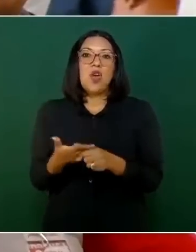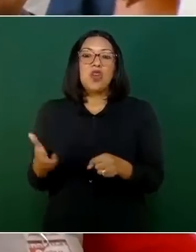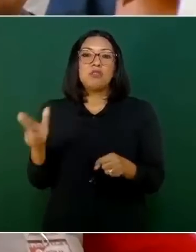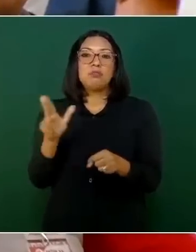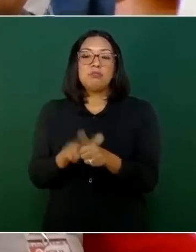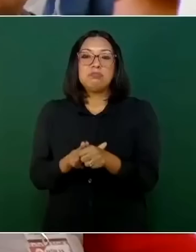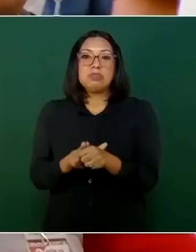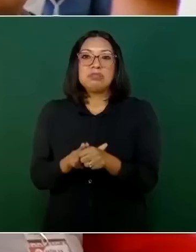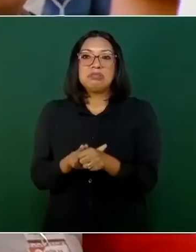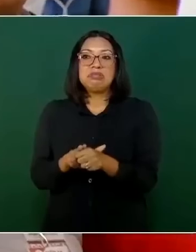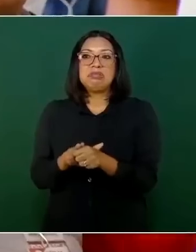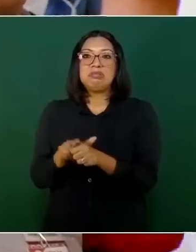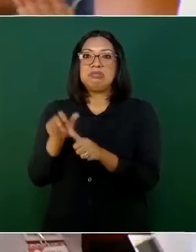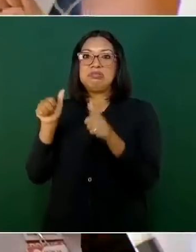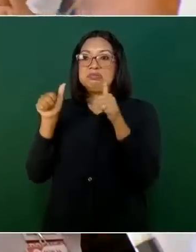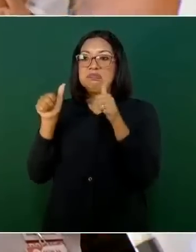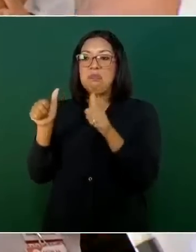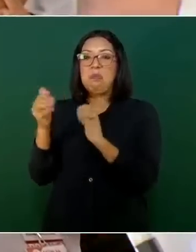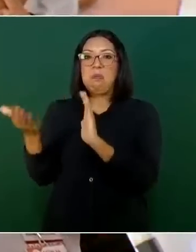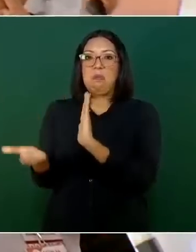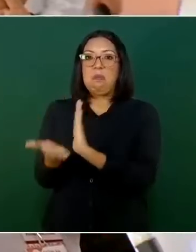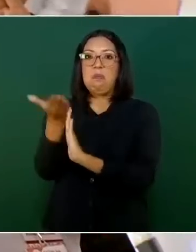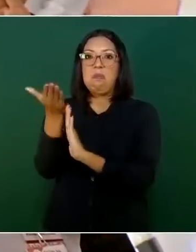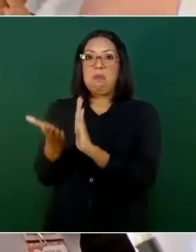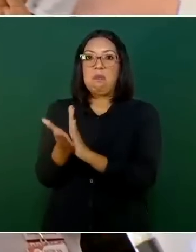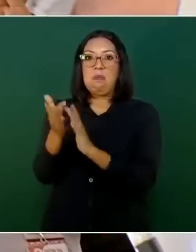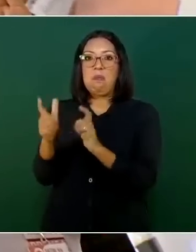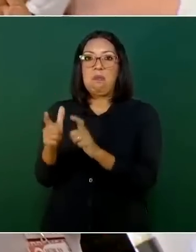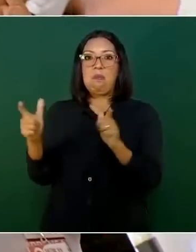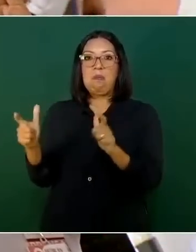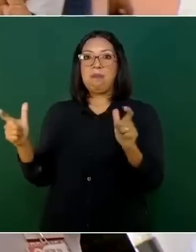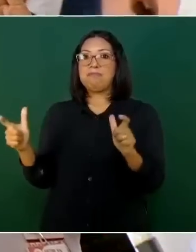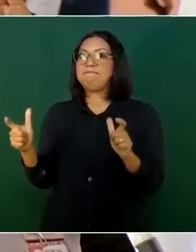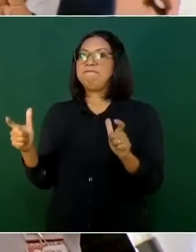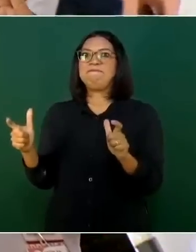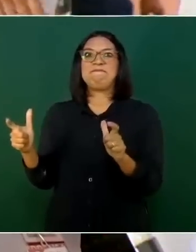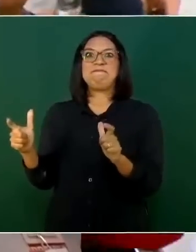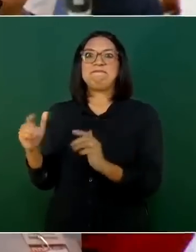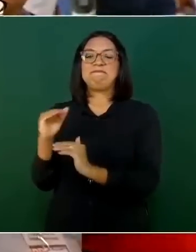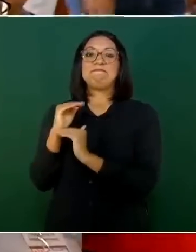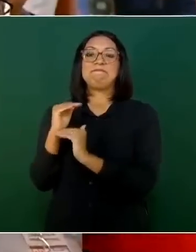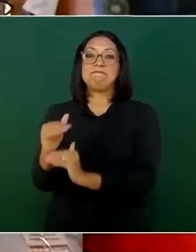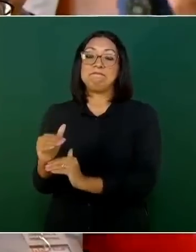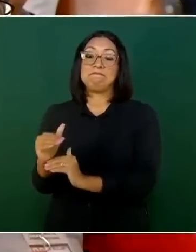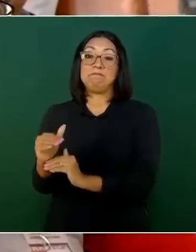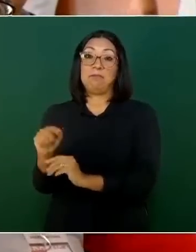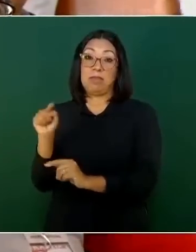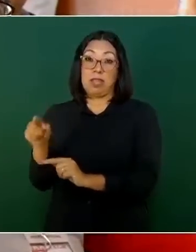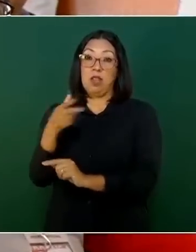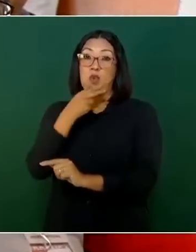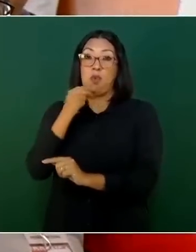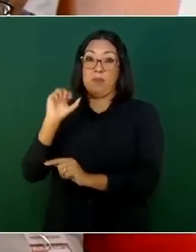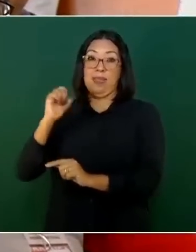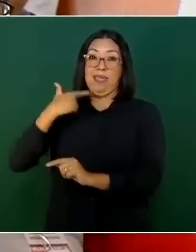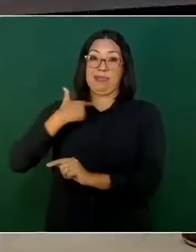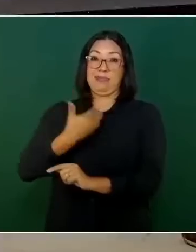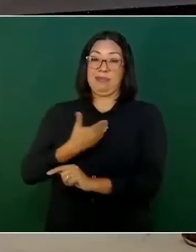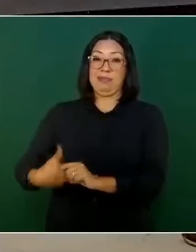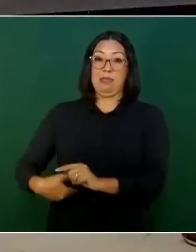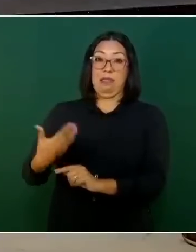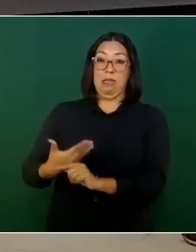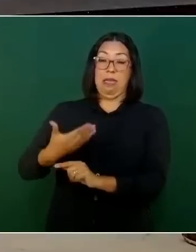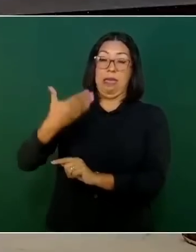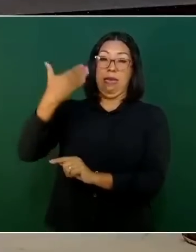un hospital nunca se ha construido después del presidente Adolfo López Mateos, que construyó ese para la comunidad